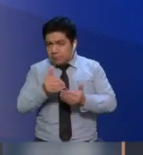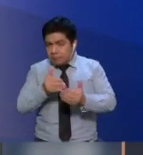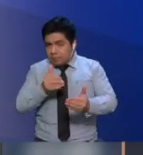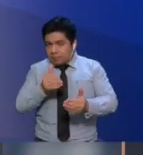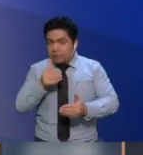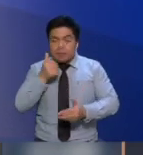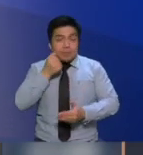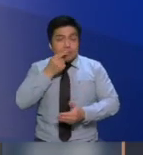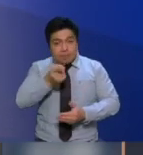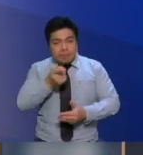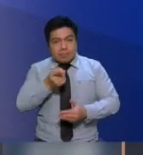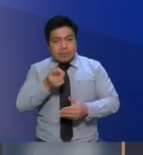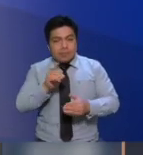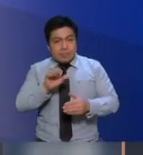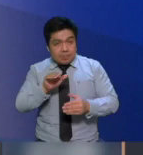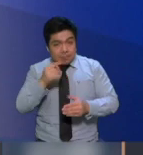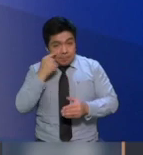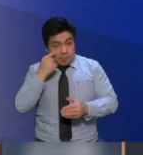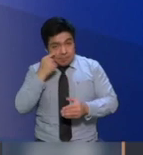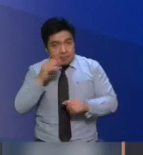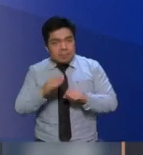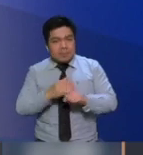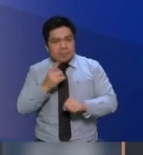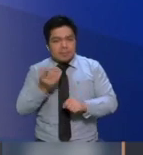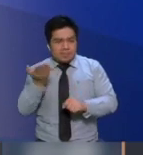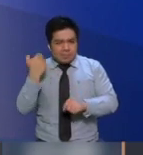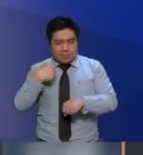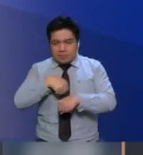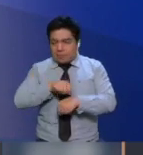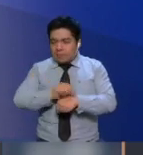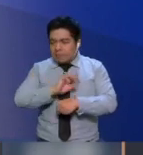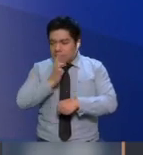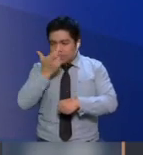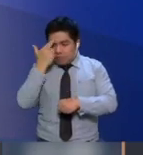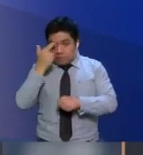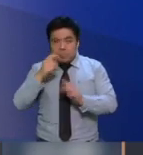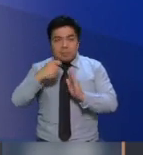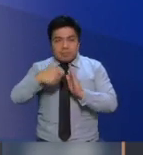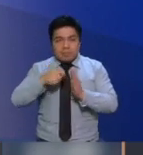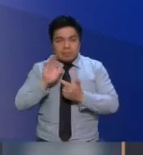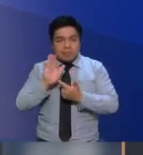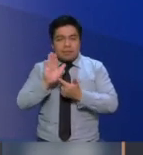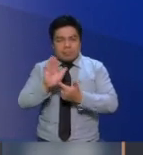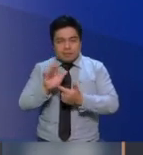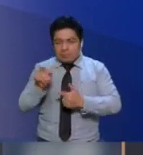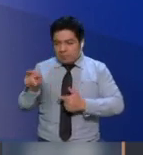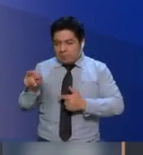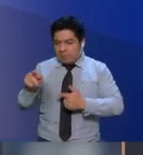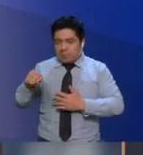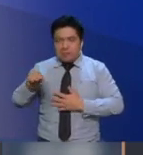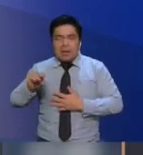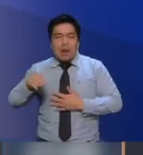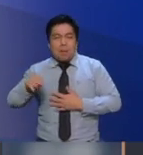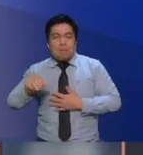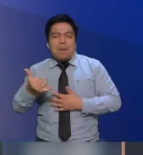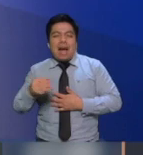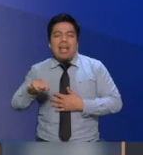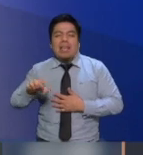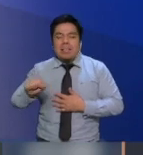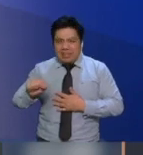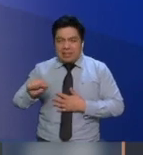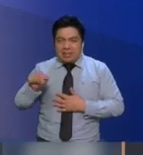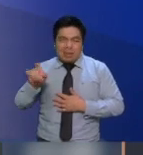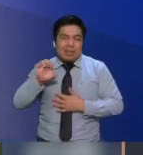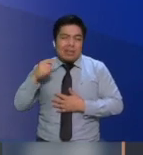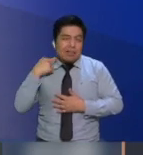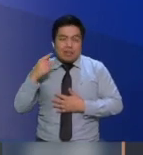la información, quiero hablar con usted de algo, porque miren, la semana le mostré el video del candidato presidencial del partido Movimiento Ciudadano, el